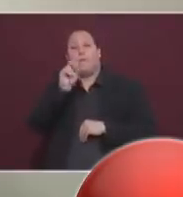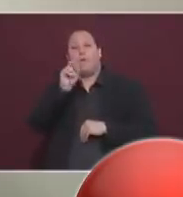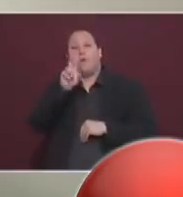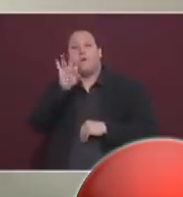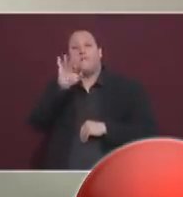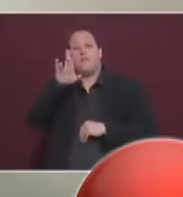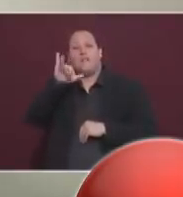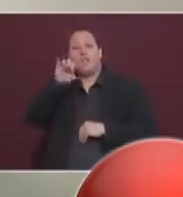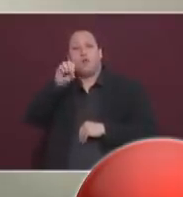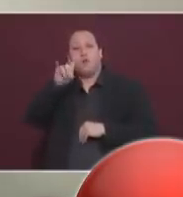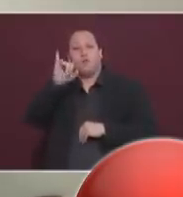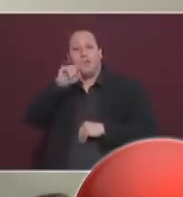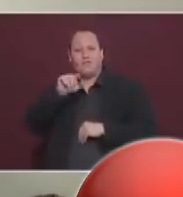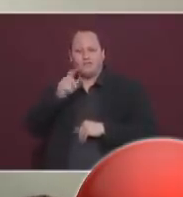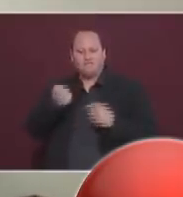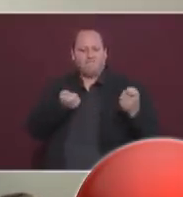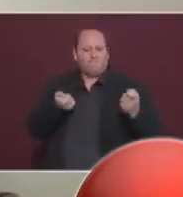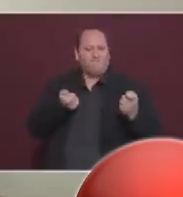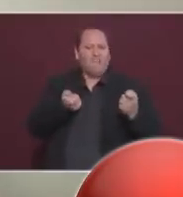Entonces,